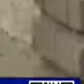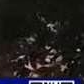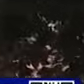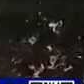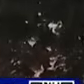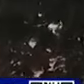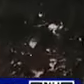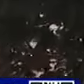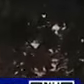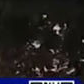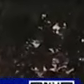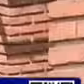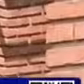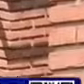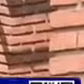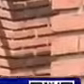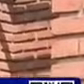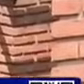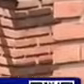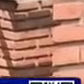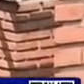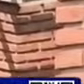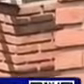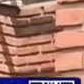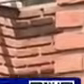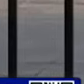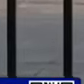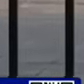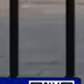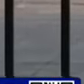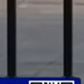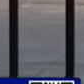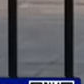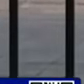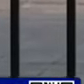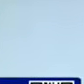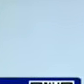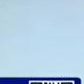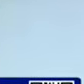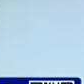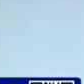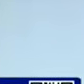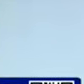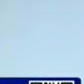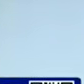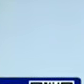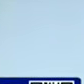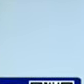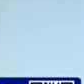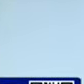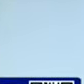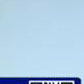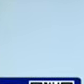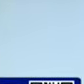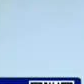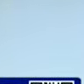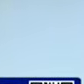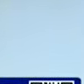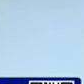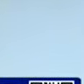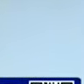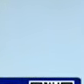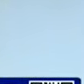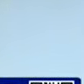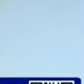para hacer todo esto y querernos beneficiarse con esos dos cupos. Son originales, impresa, con firma veredigna de dirección